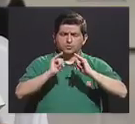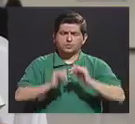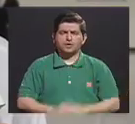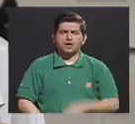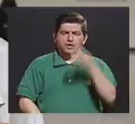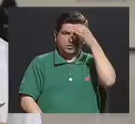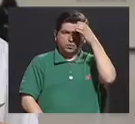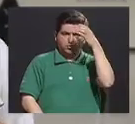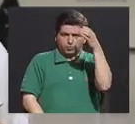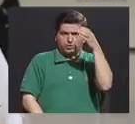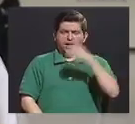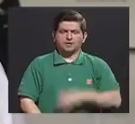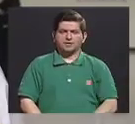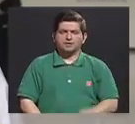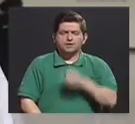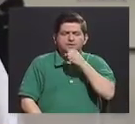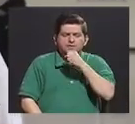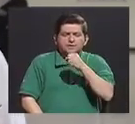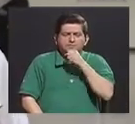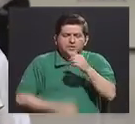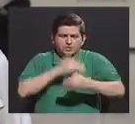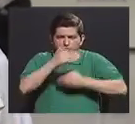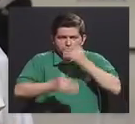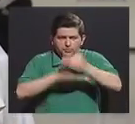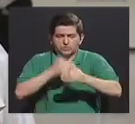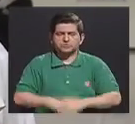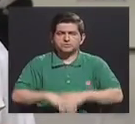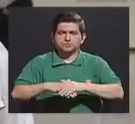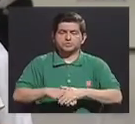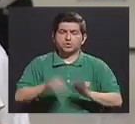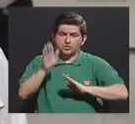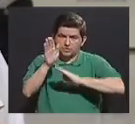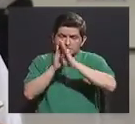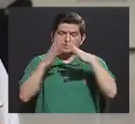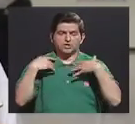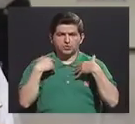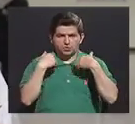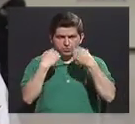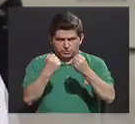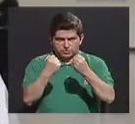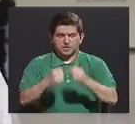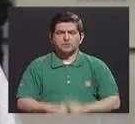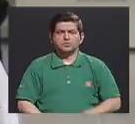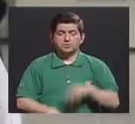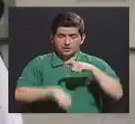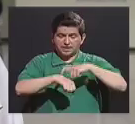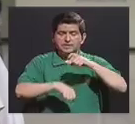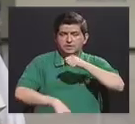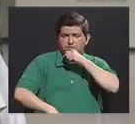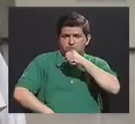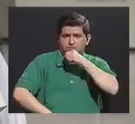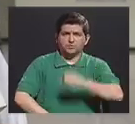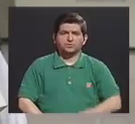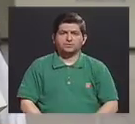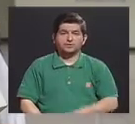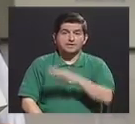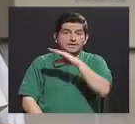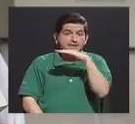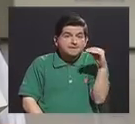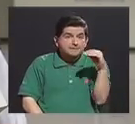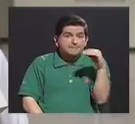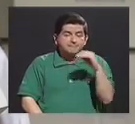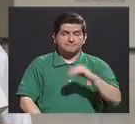cultura de envejecimiento promoción de la salud en el envejecimiento y